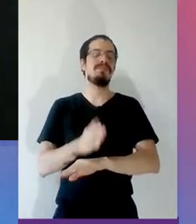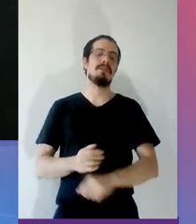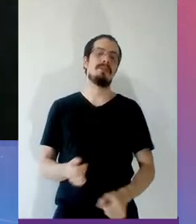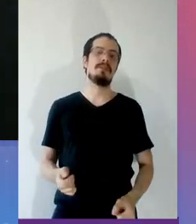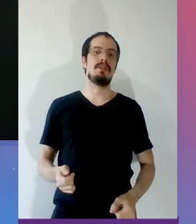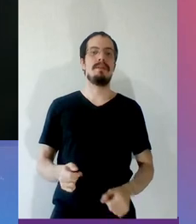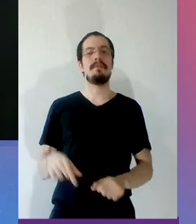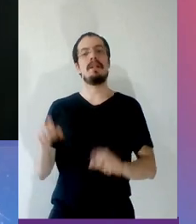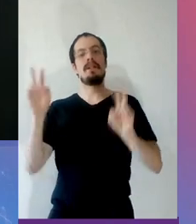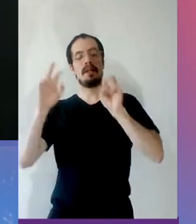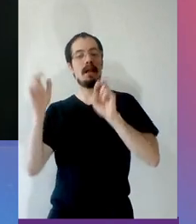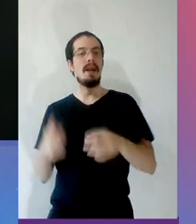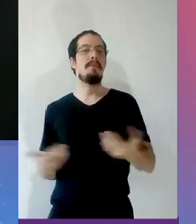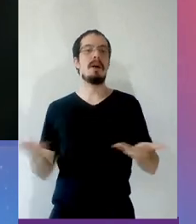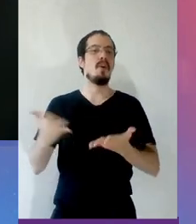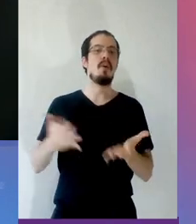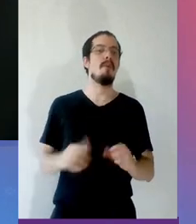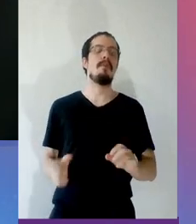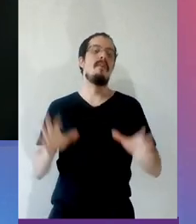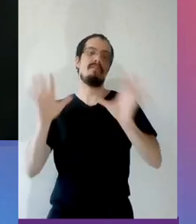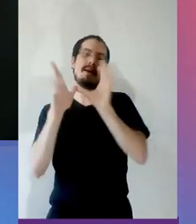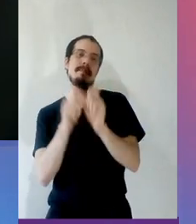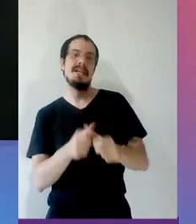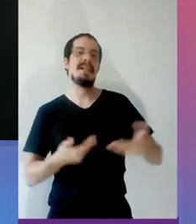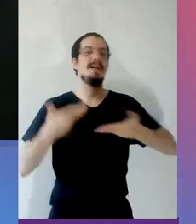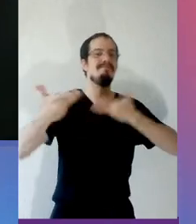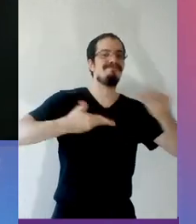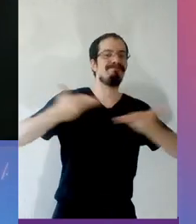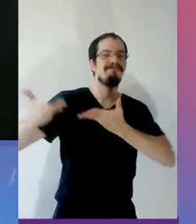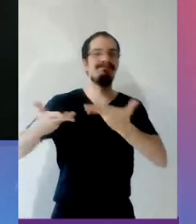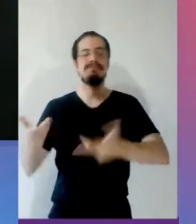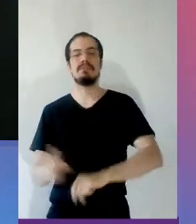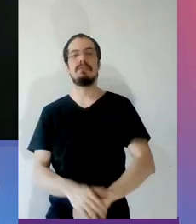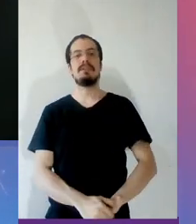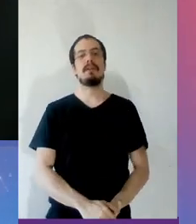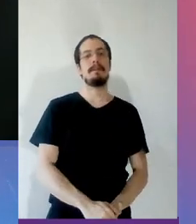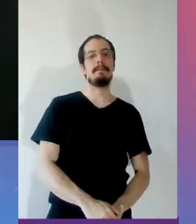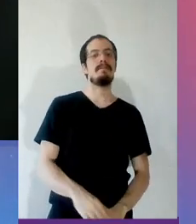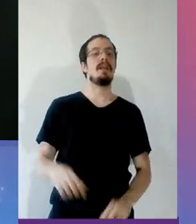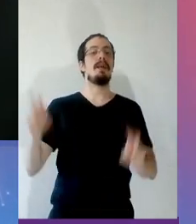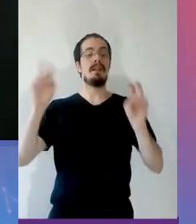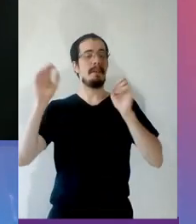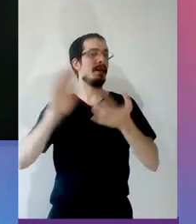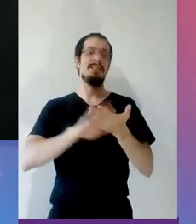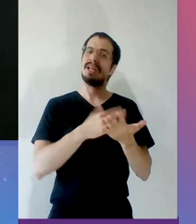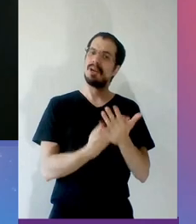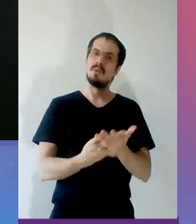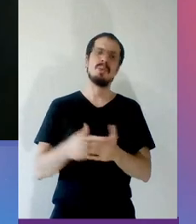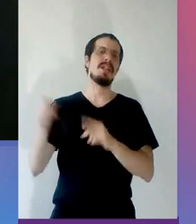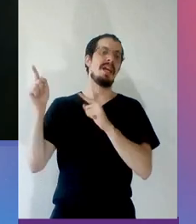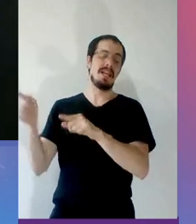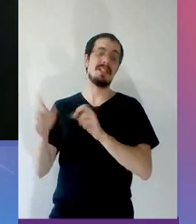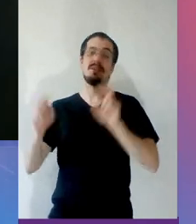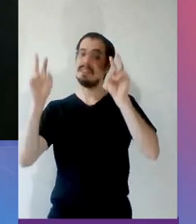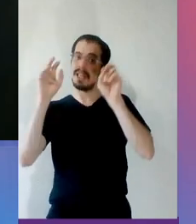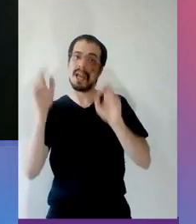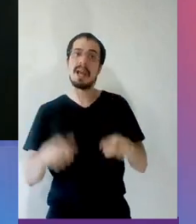las dinámicas intrafamiliares. La salud también es un constructo social. La